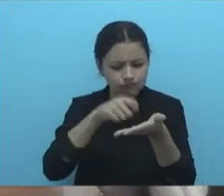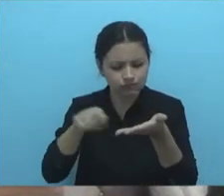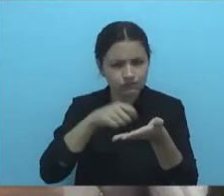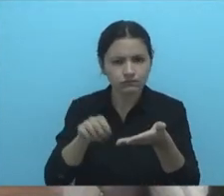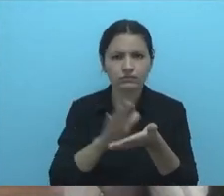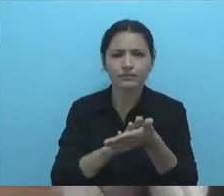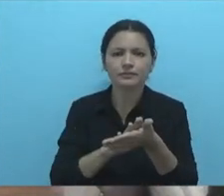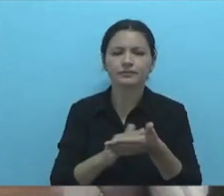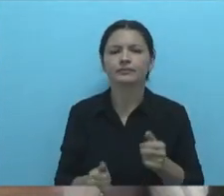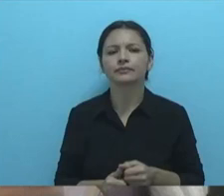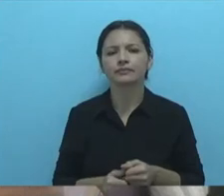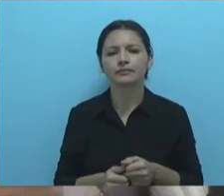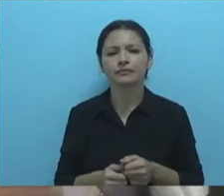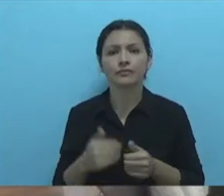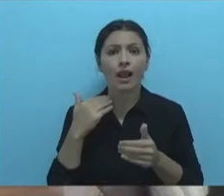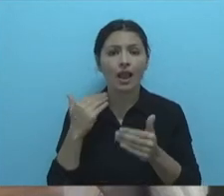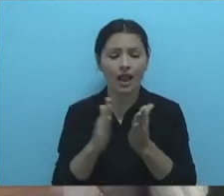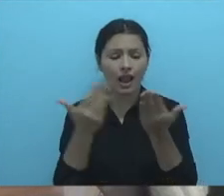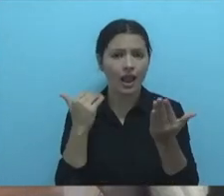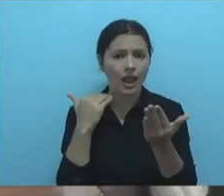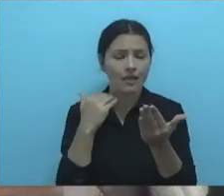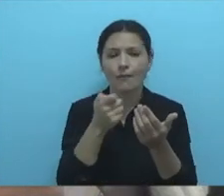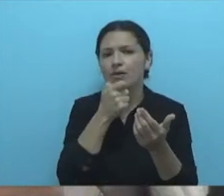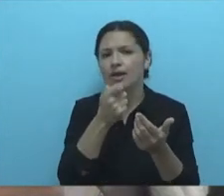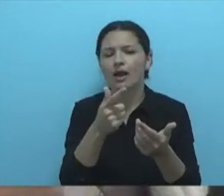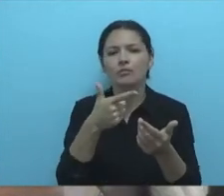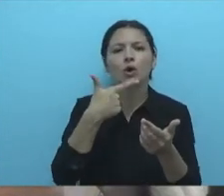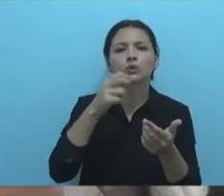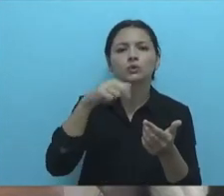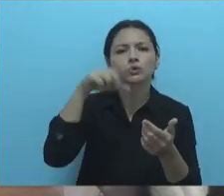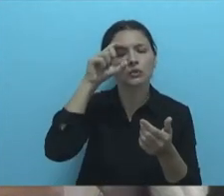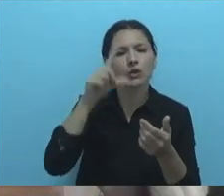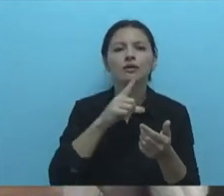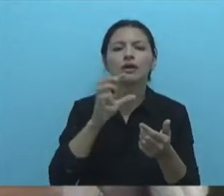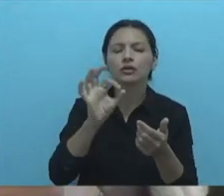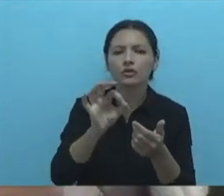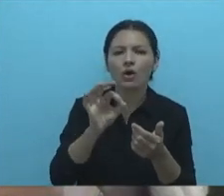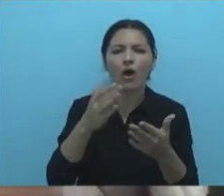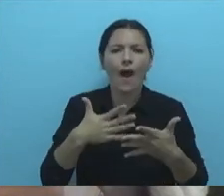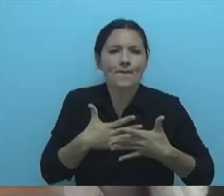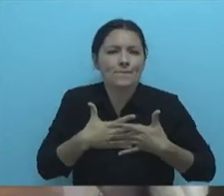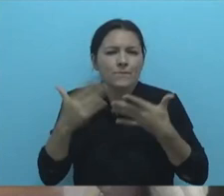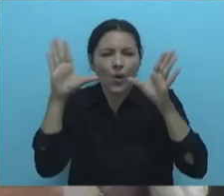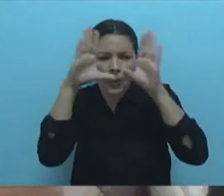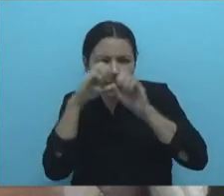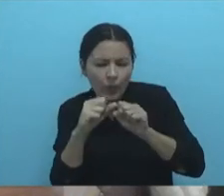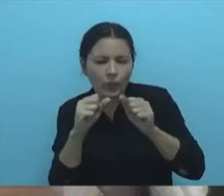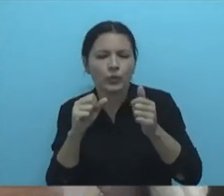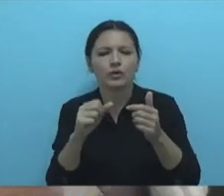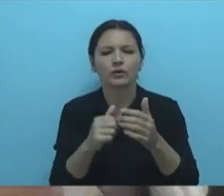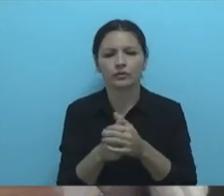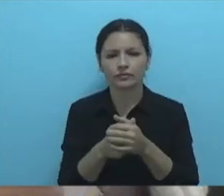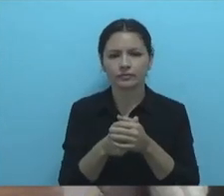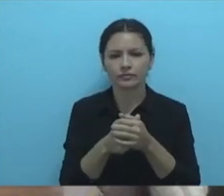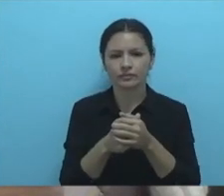circularon clandestinamente como fue sonetos del amor oscuro que se publicó 48